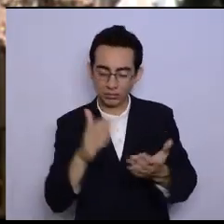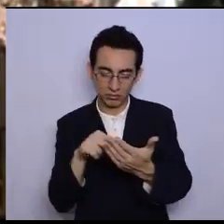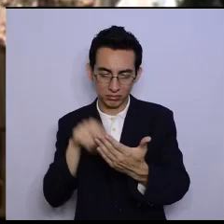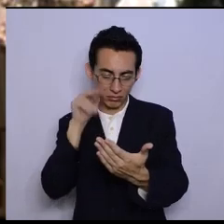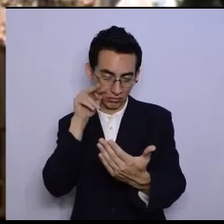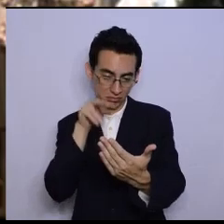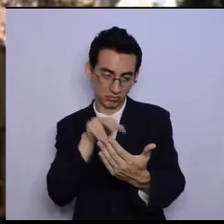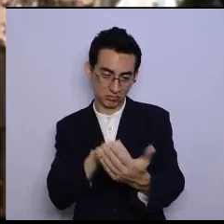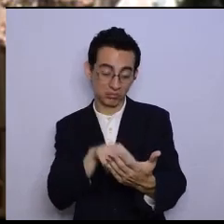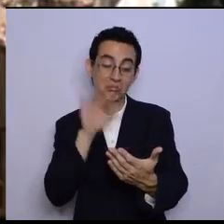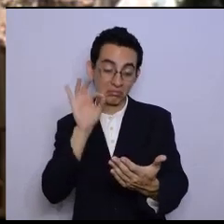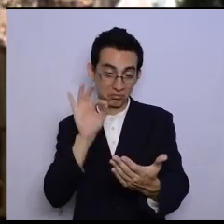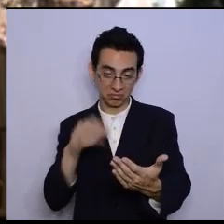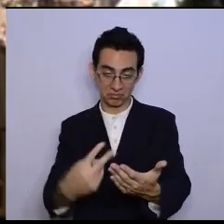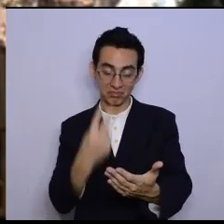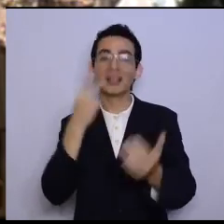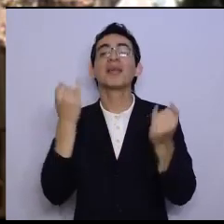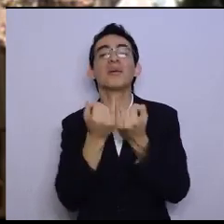muy borroso.